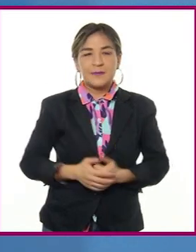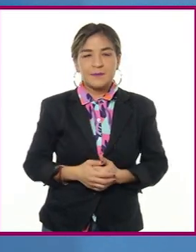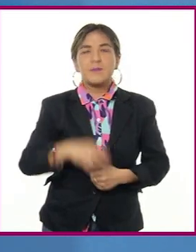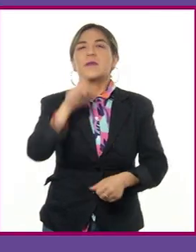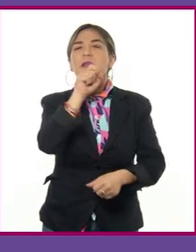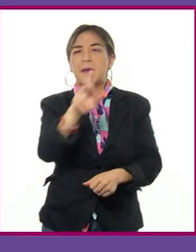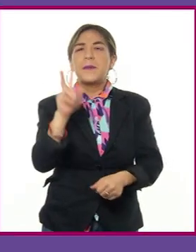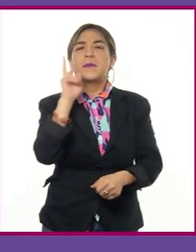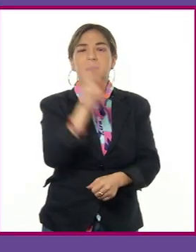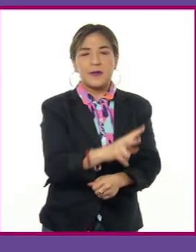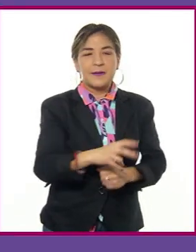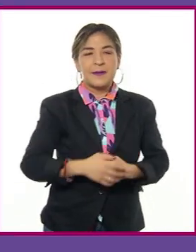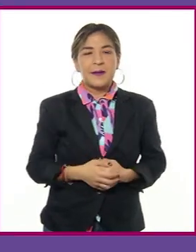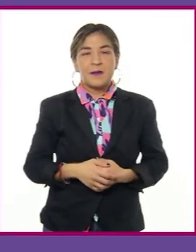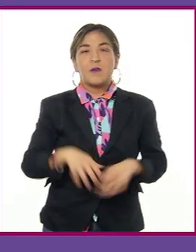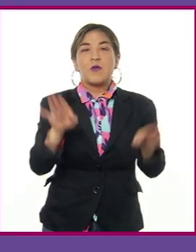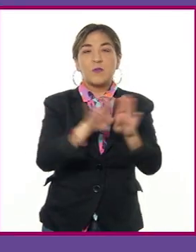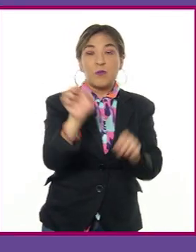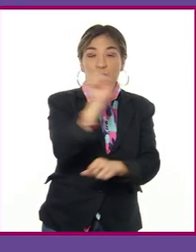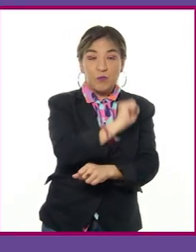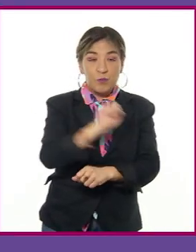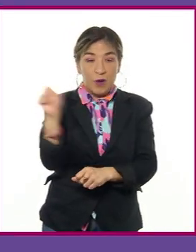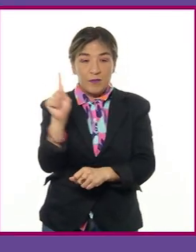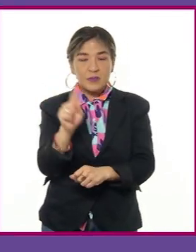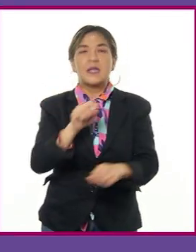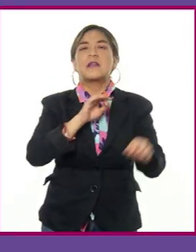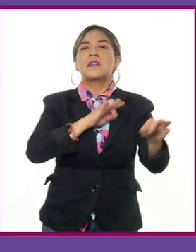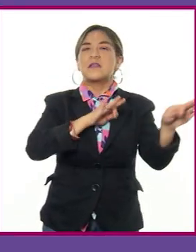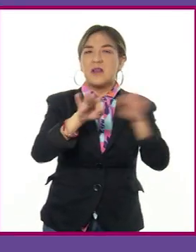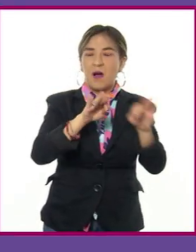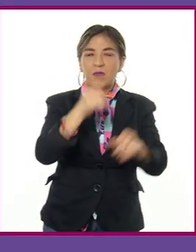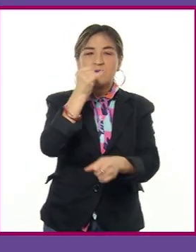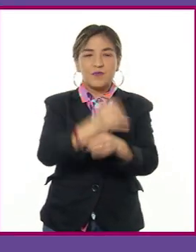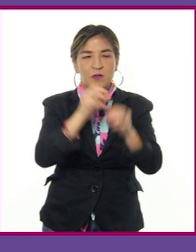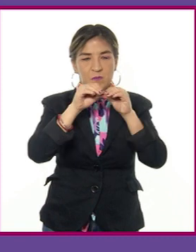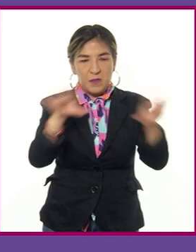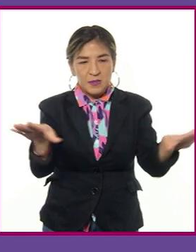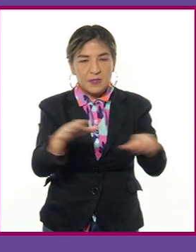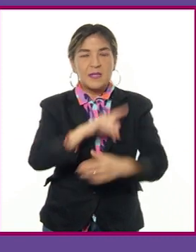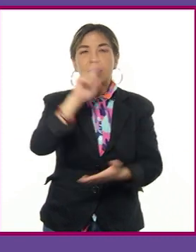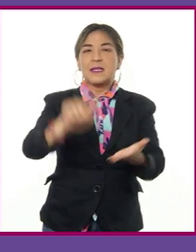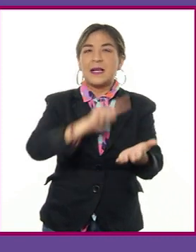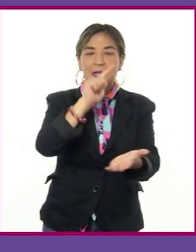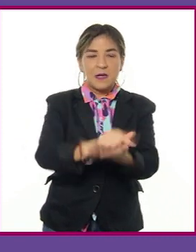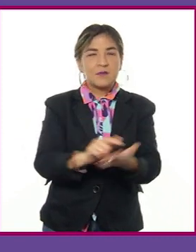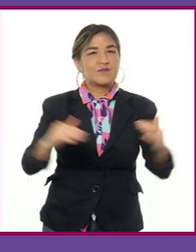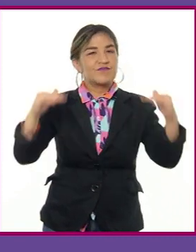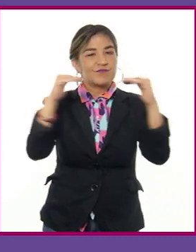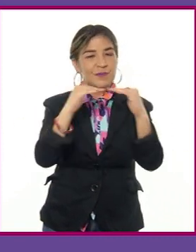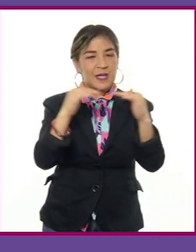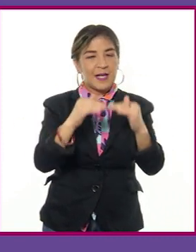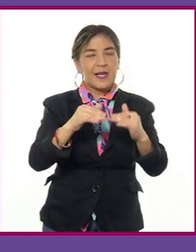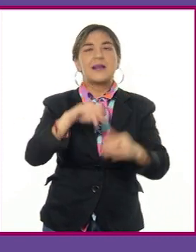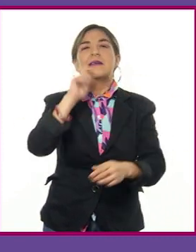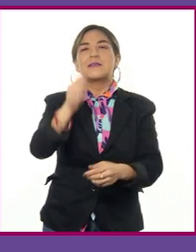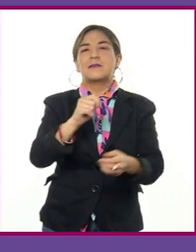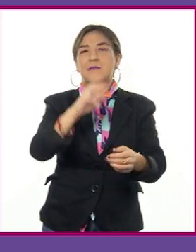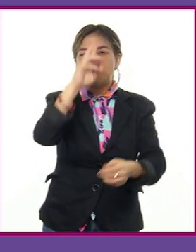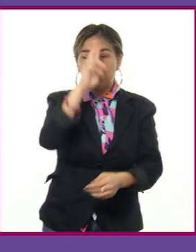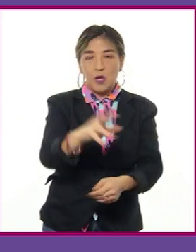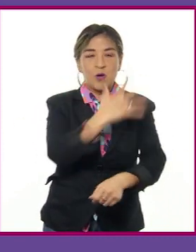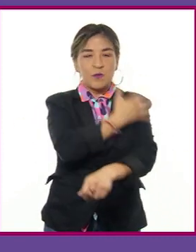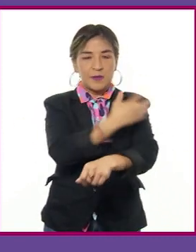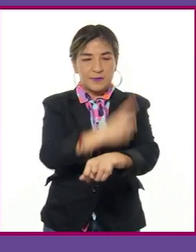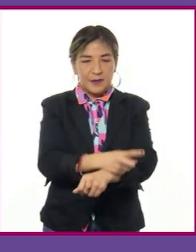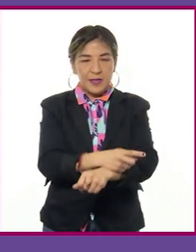Observamos también que el profesionalismo, el acceso a la información, legalidad, imparcialidad, legitimidad, rendición